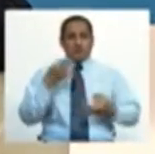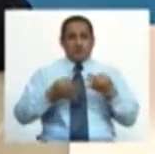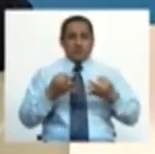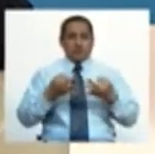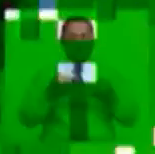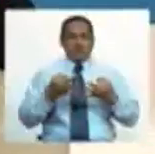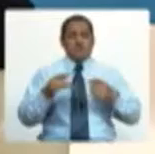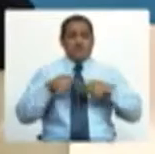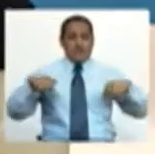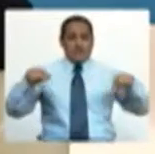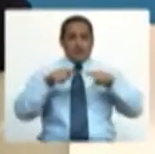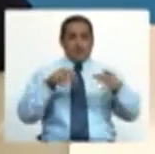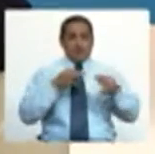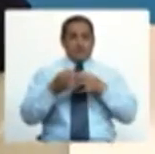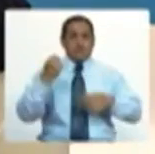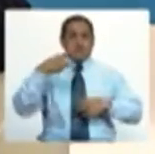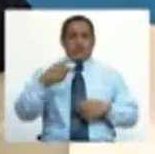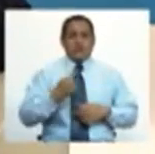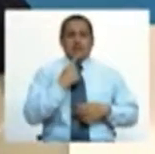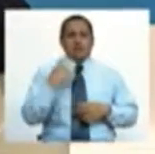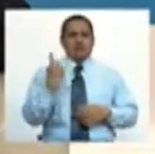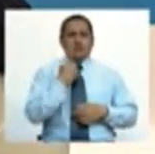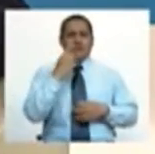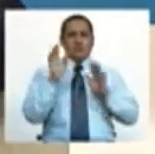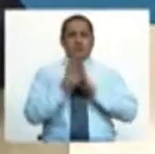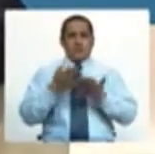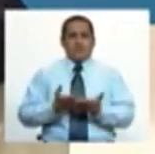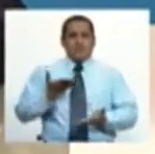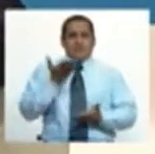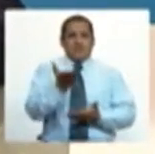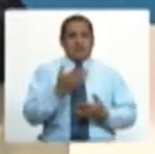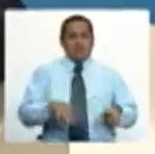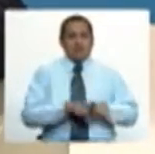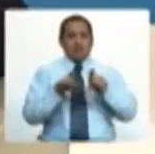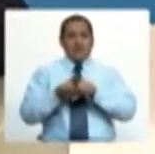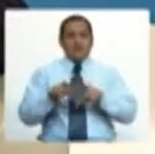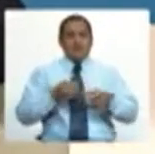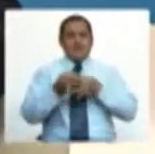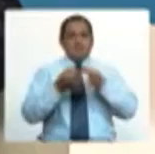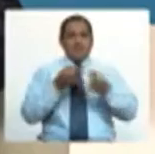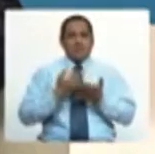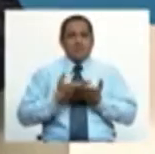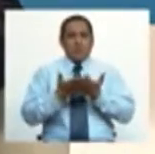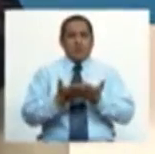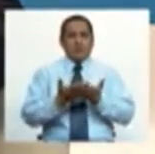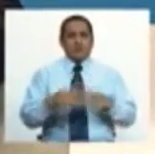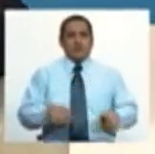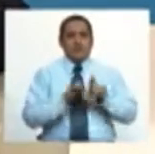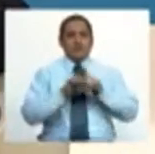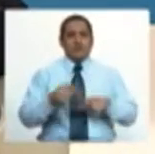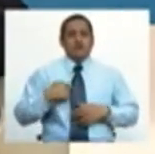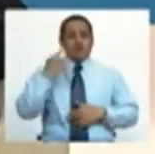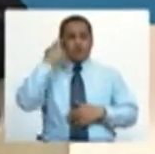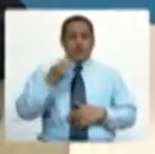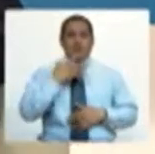de segunda instancia no solamente se dan los alegatos de las partes, también se dan actuaciones probatorias. Y creo que eso es lo